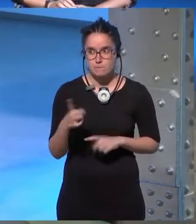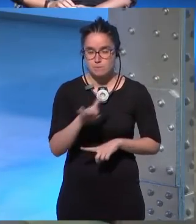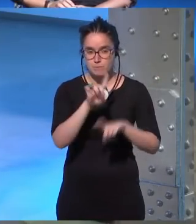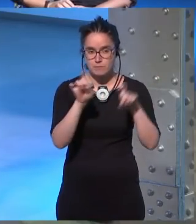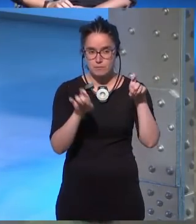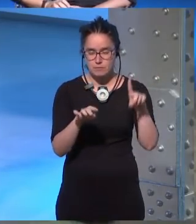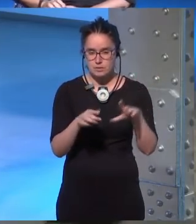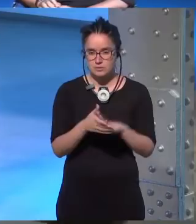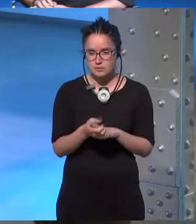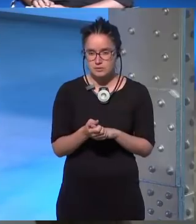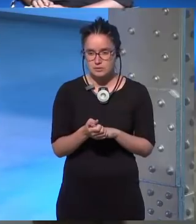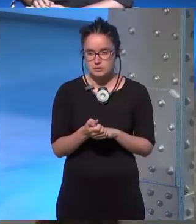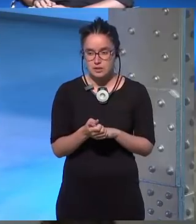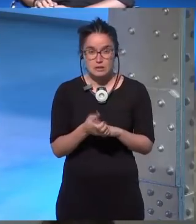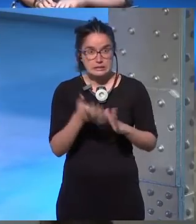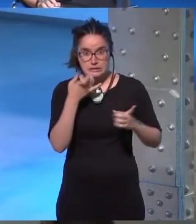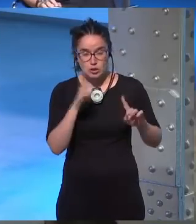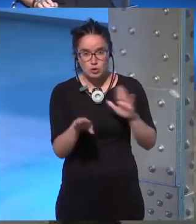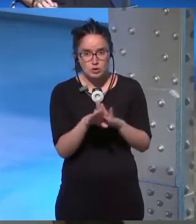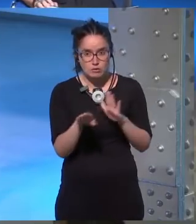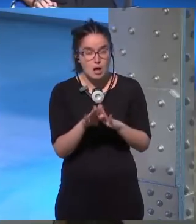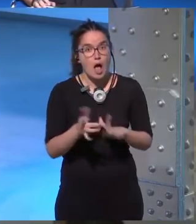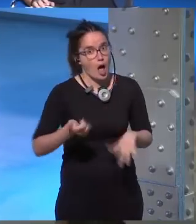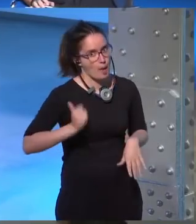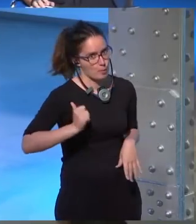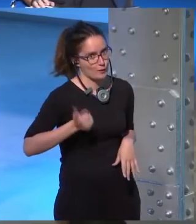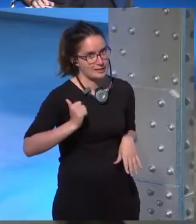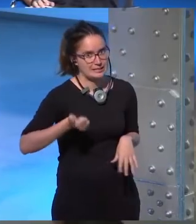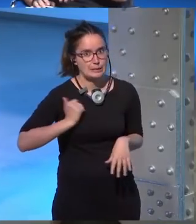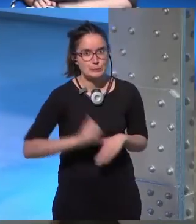no dejes pasar la oportunidad